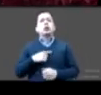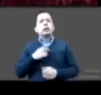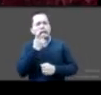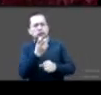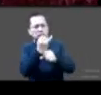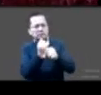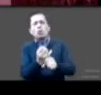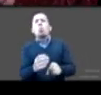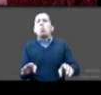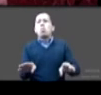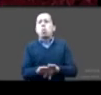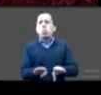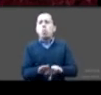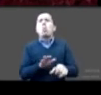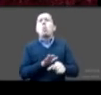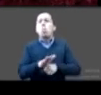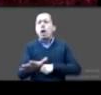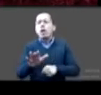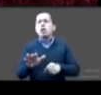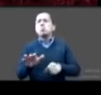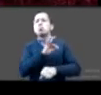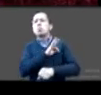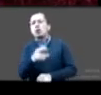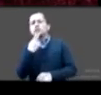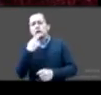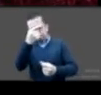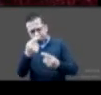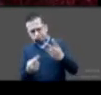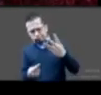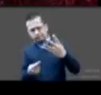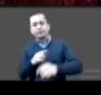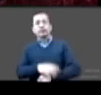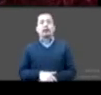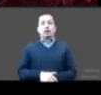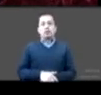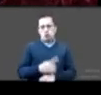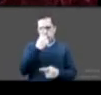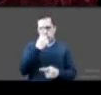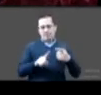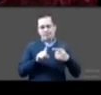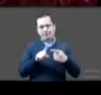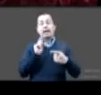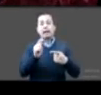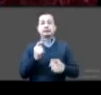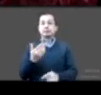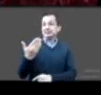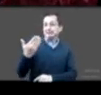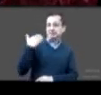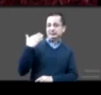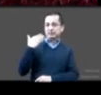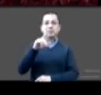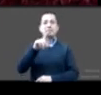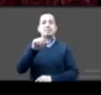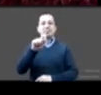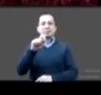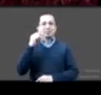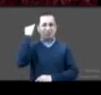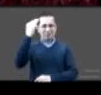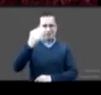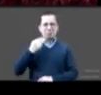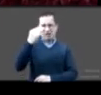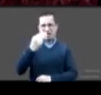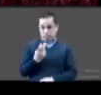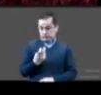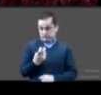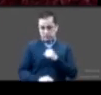Una, pues les decía, apenas el 20 de marzo de este año, se crea el registro de